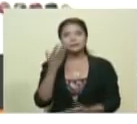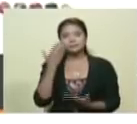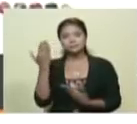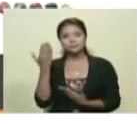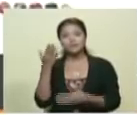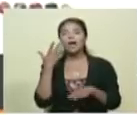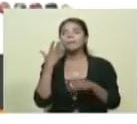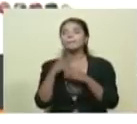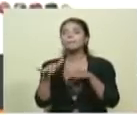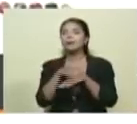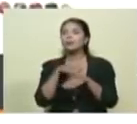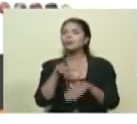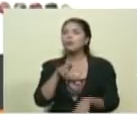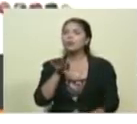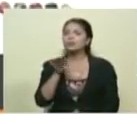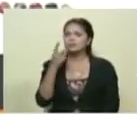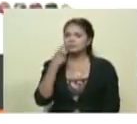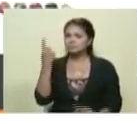Perdón, ¿dónde es esto?